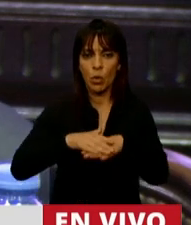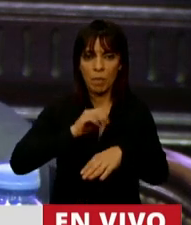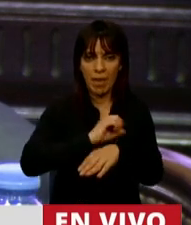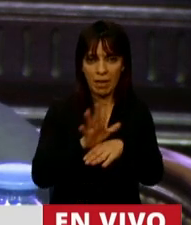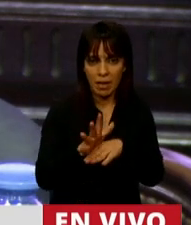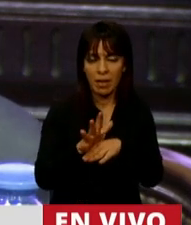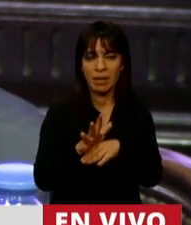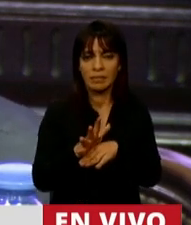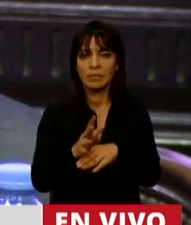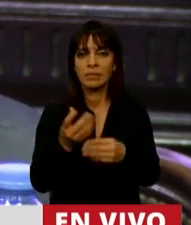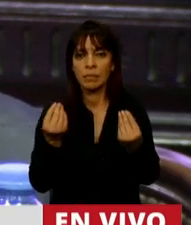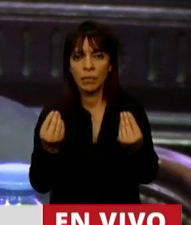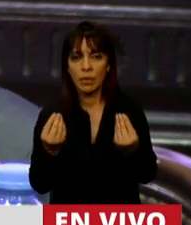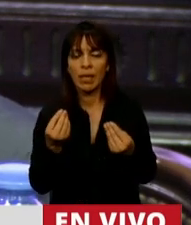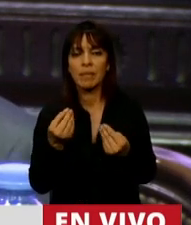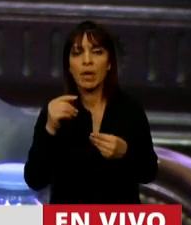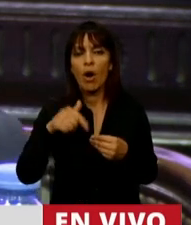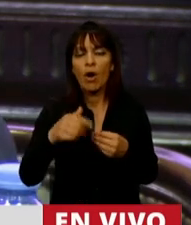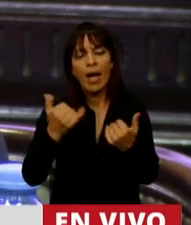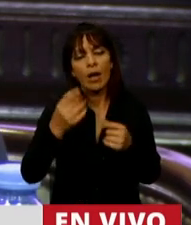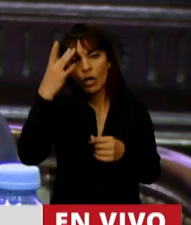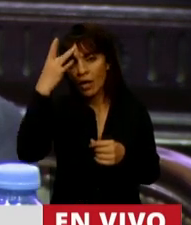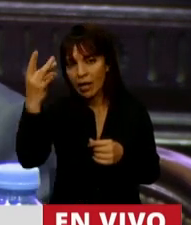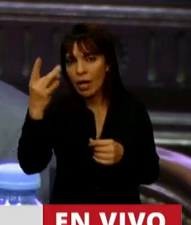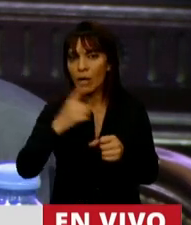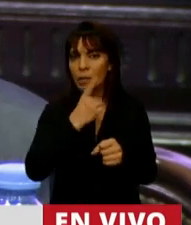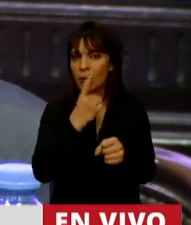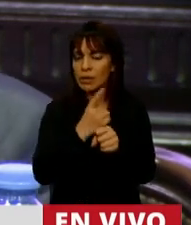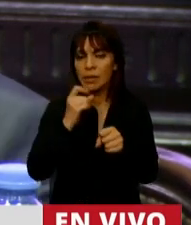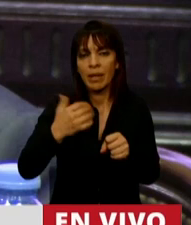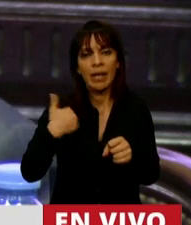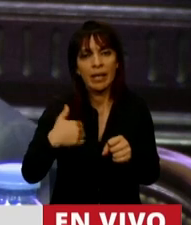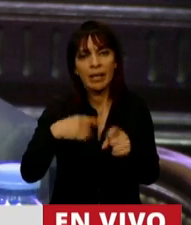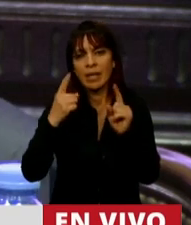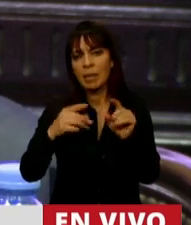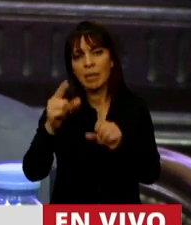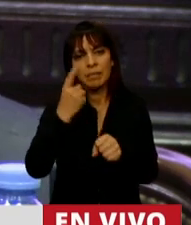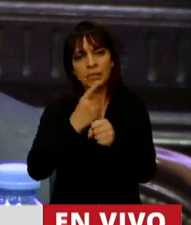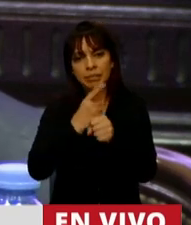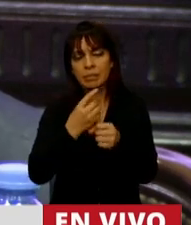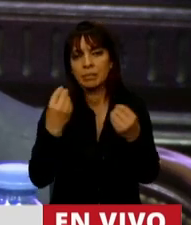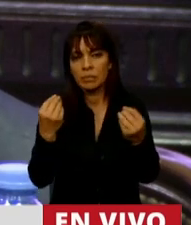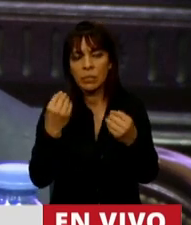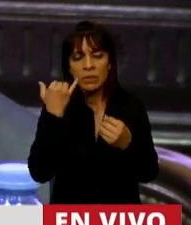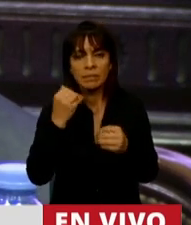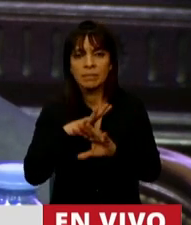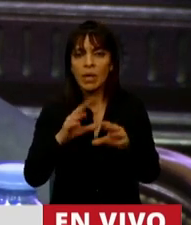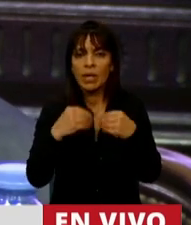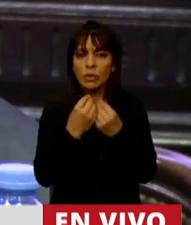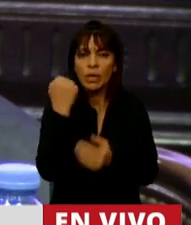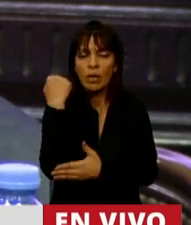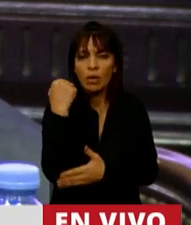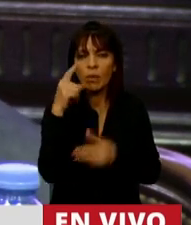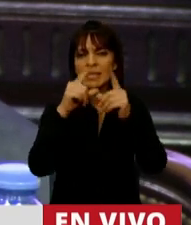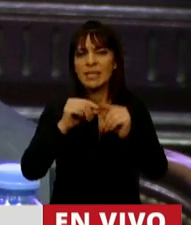problema sanitario. O sea que hoy tenemos otro triste récord imposible que bate la Argentina, que es tener un muy mal resultado económico con